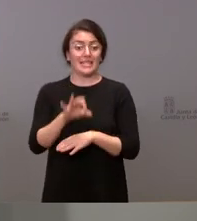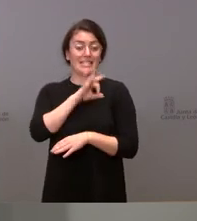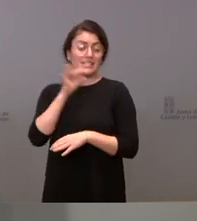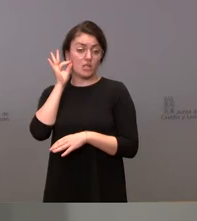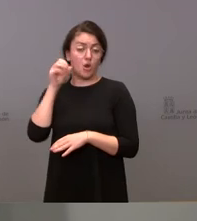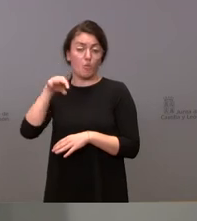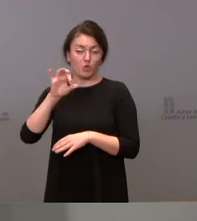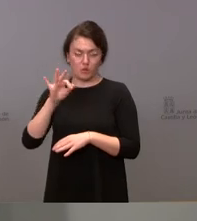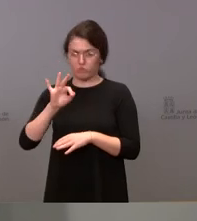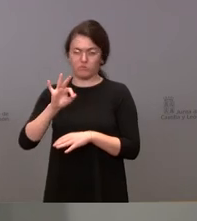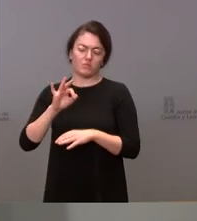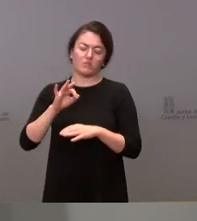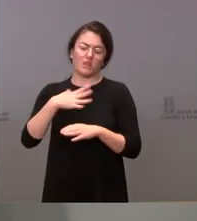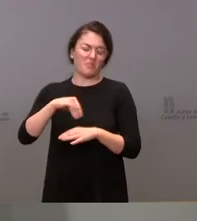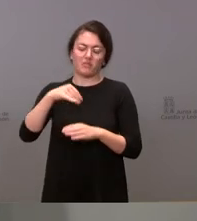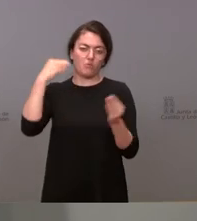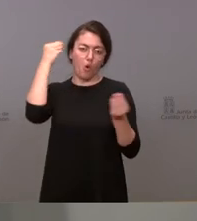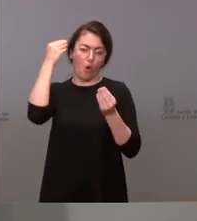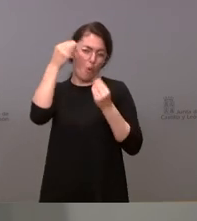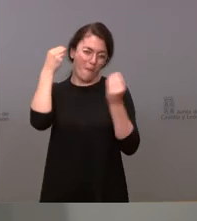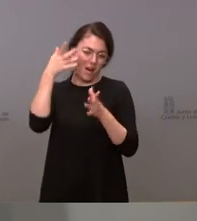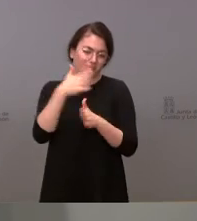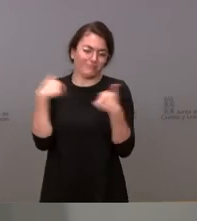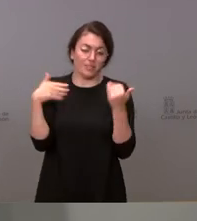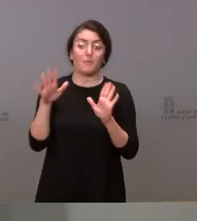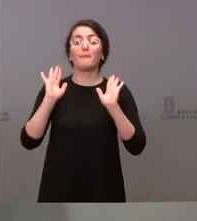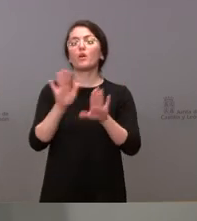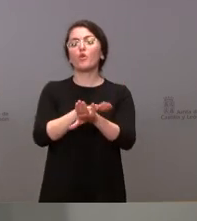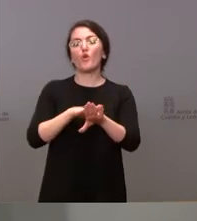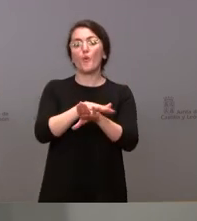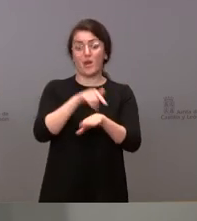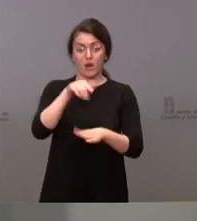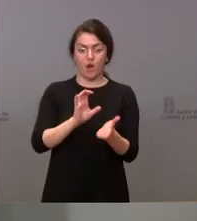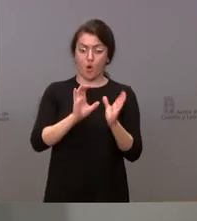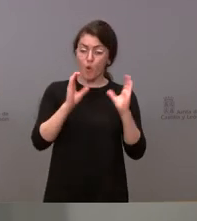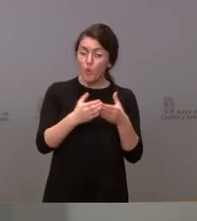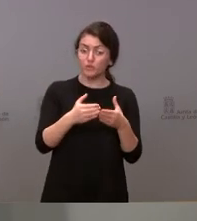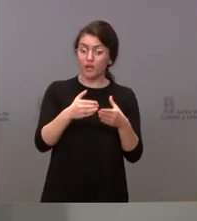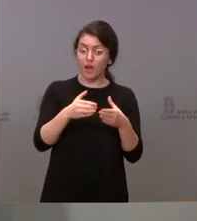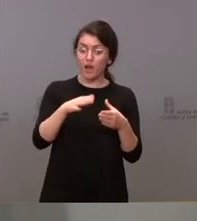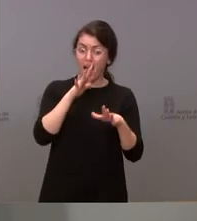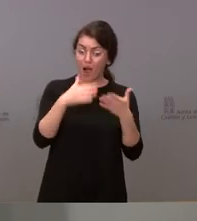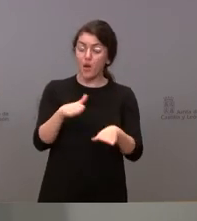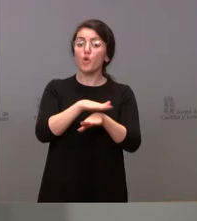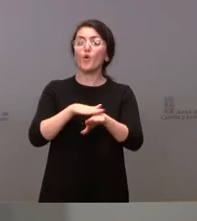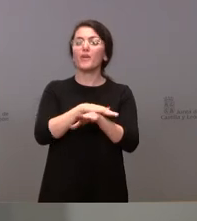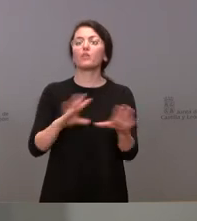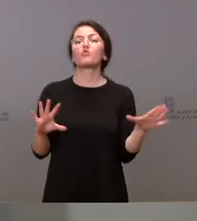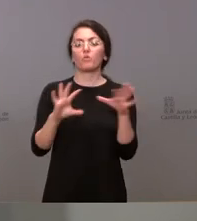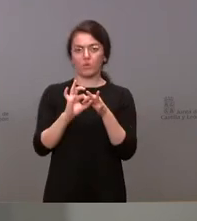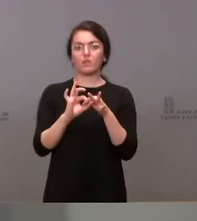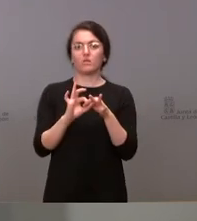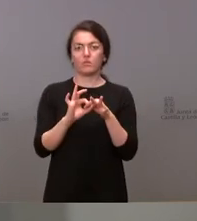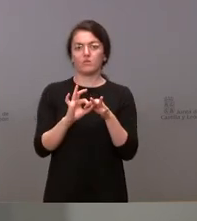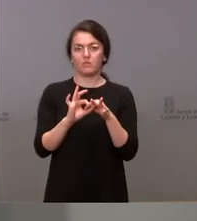opinar lo que quiera, pero el gobierno que gobierna la Junta en este momento es un gobierno de coalición.